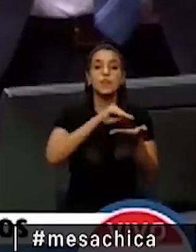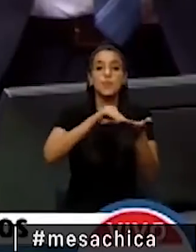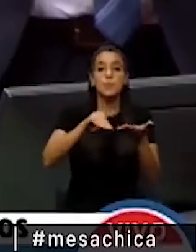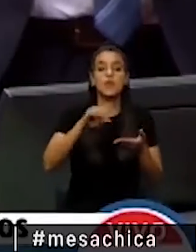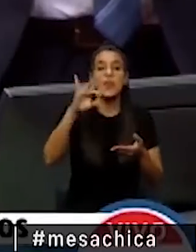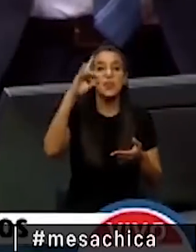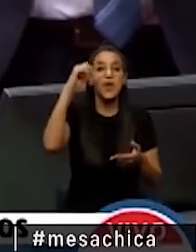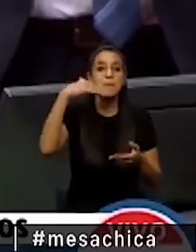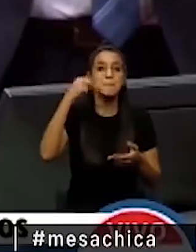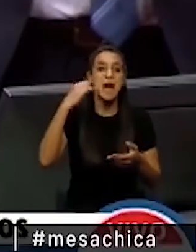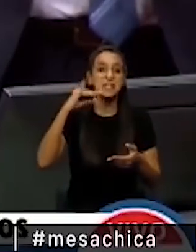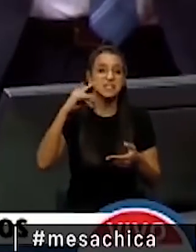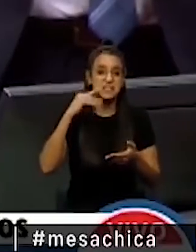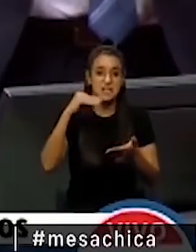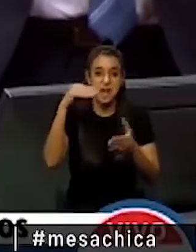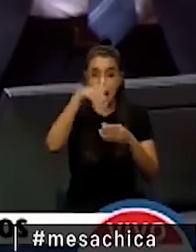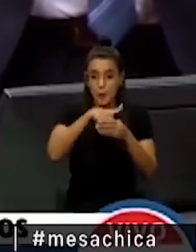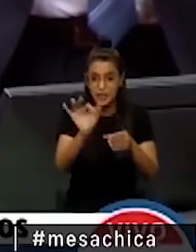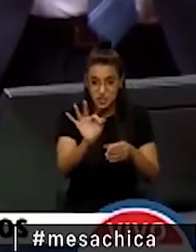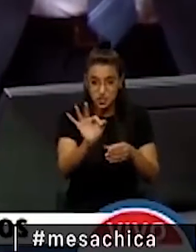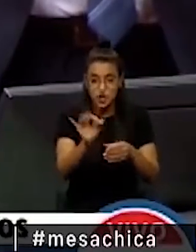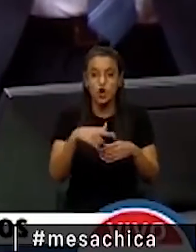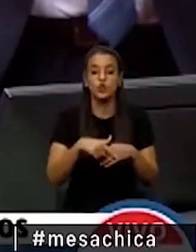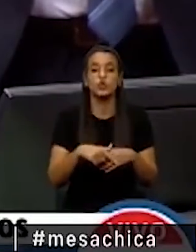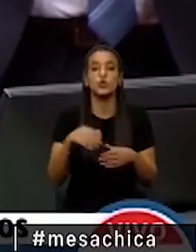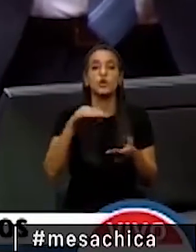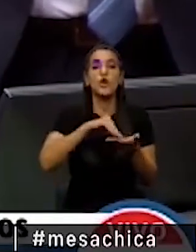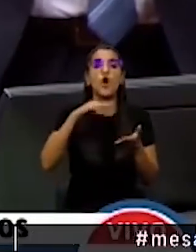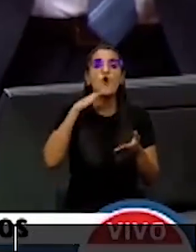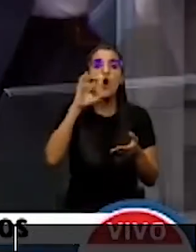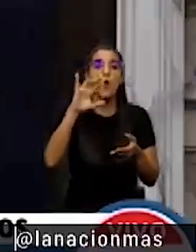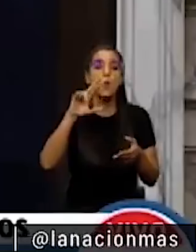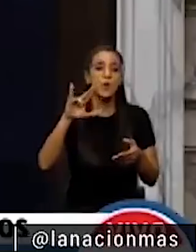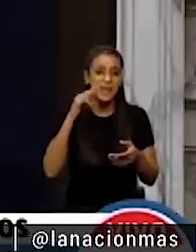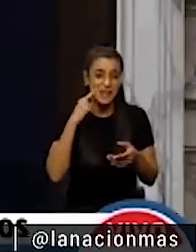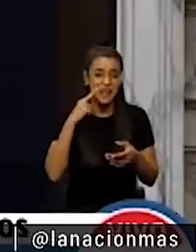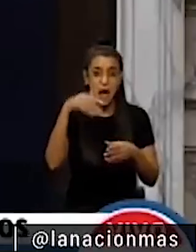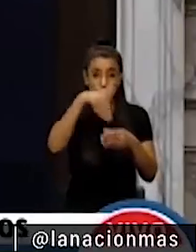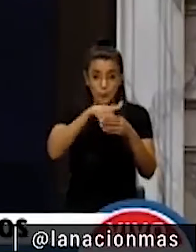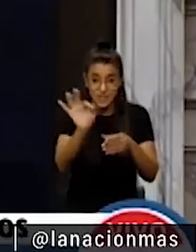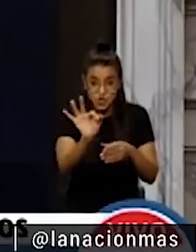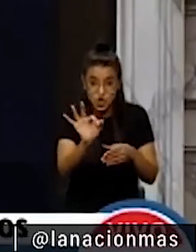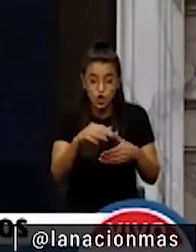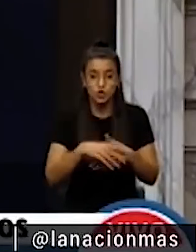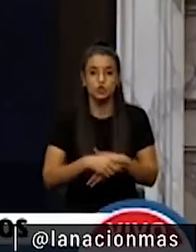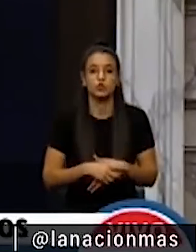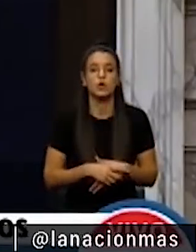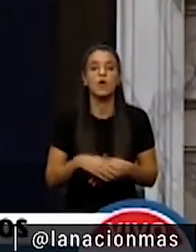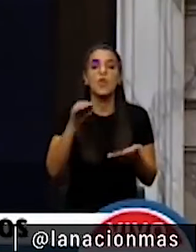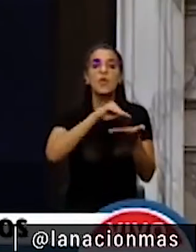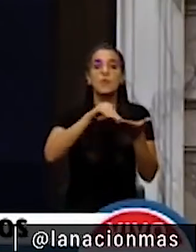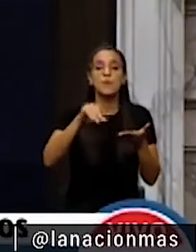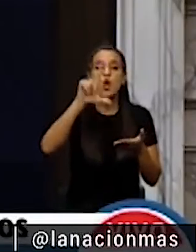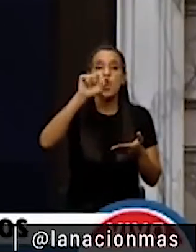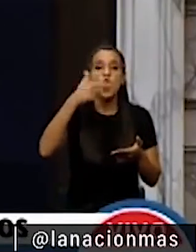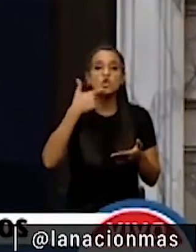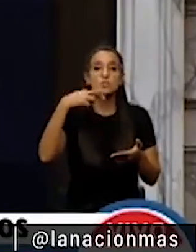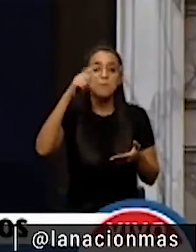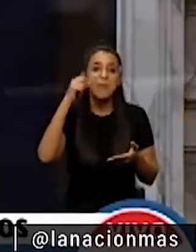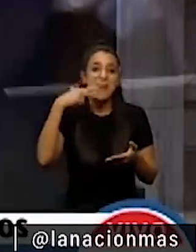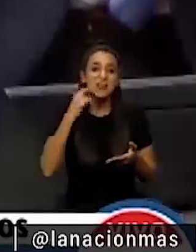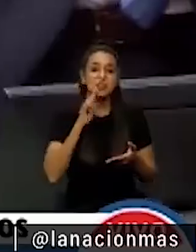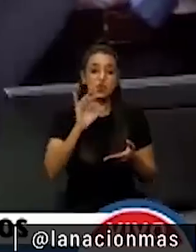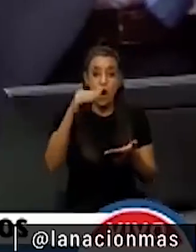Diputado De Marchi, es abstención. Diputada Jouri, es abstención. Diputada Los Penato,